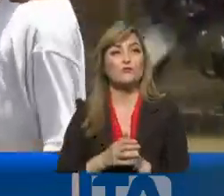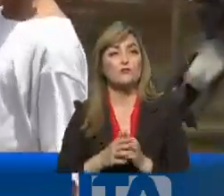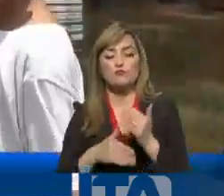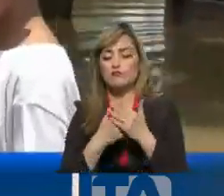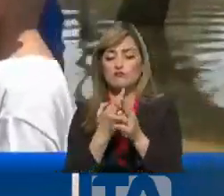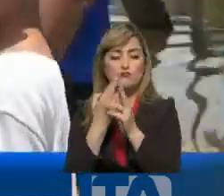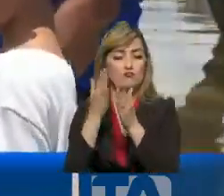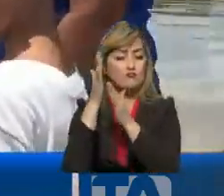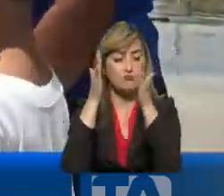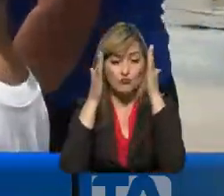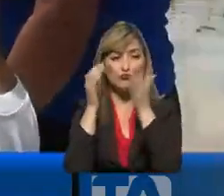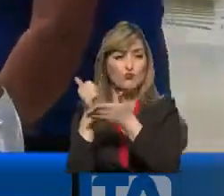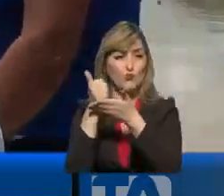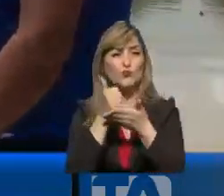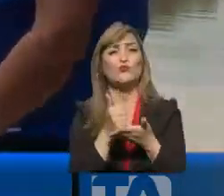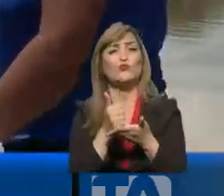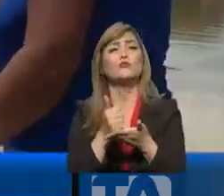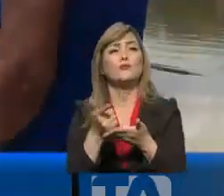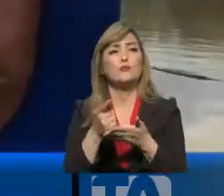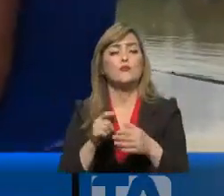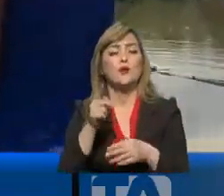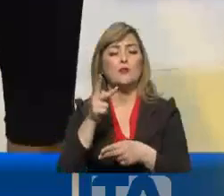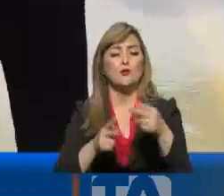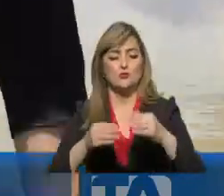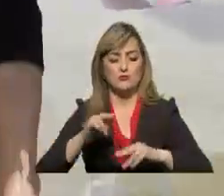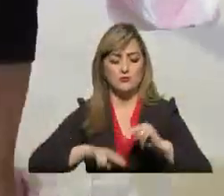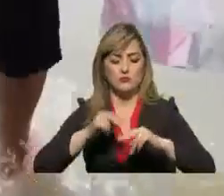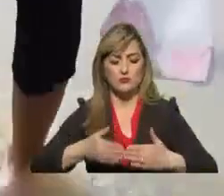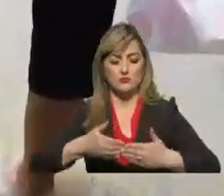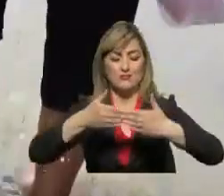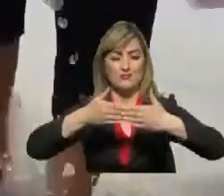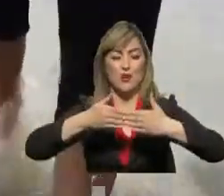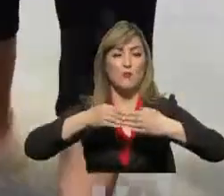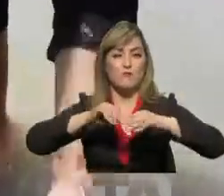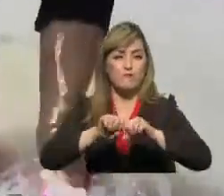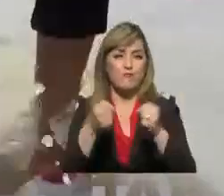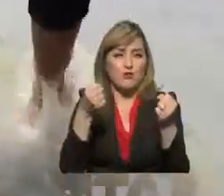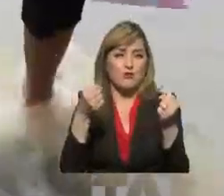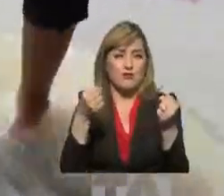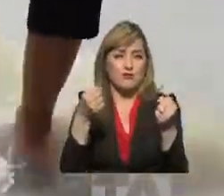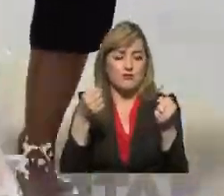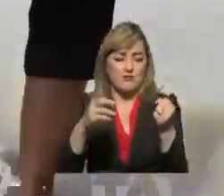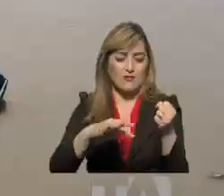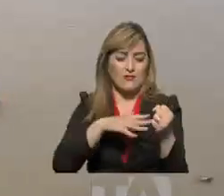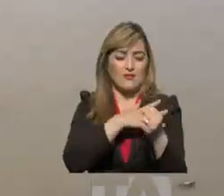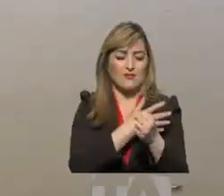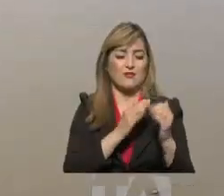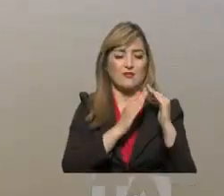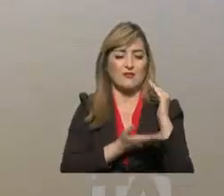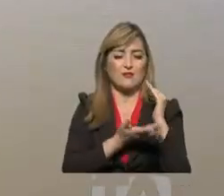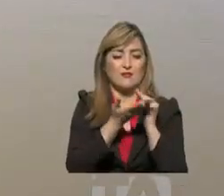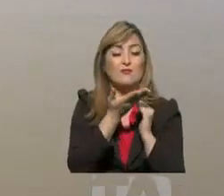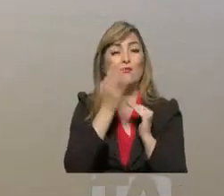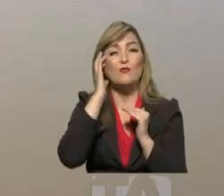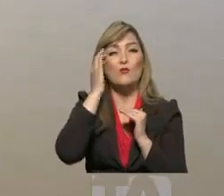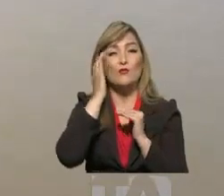La inundación registrada corresponde a rotura de muros de contención, mientras que la preocupación se mantiene debido a que